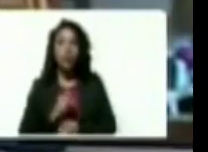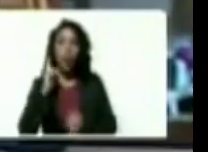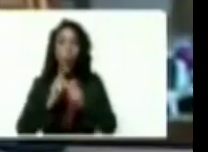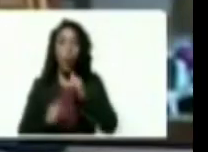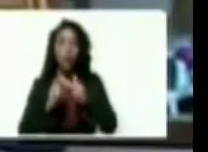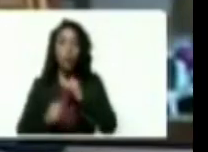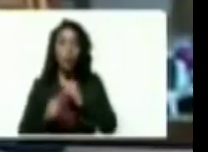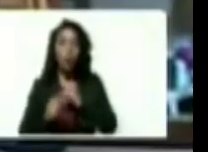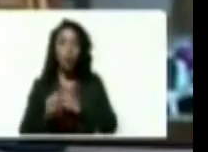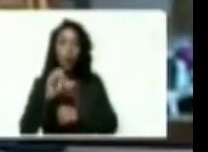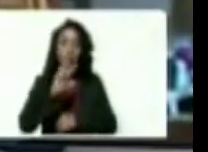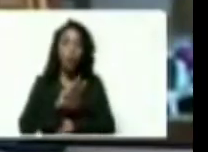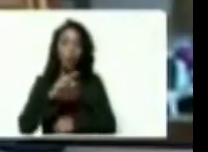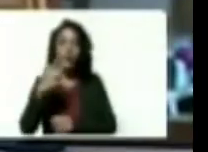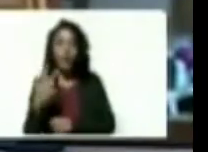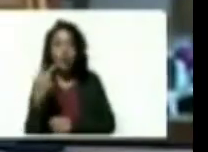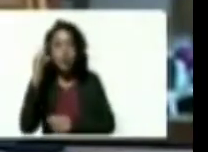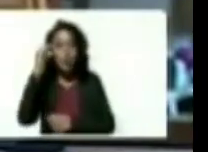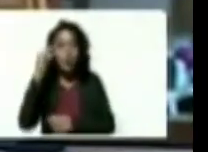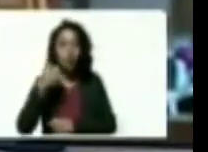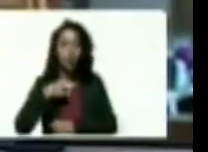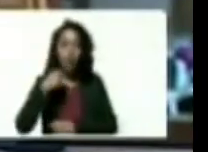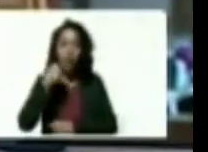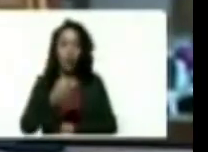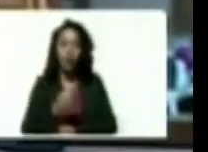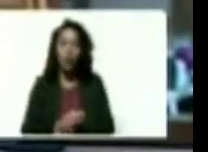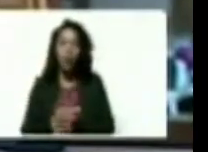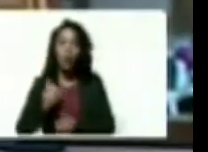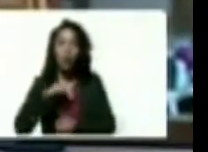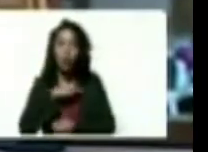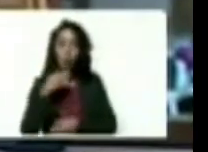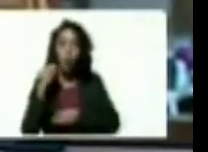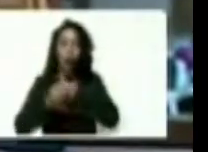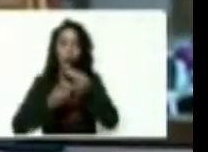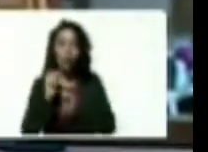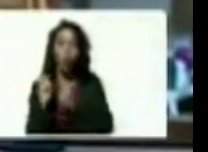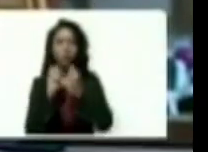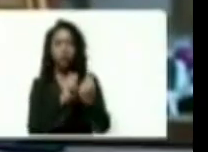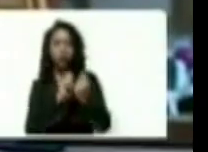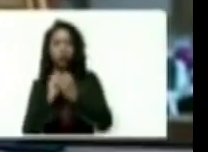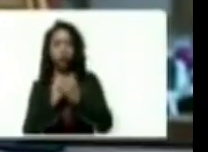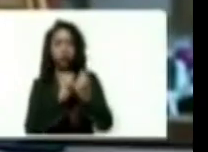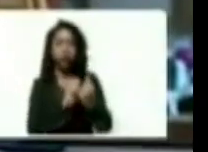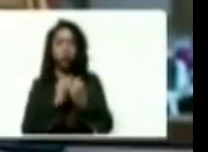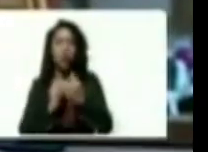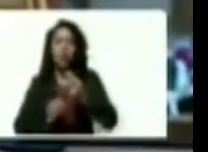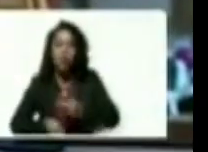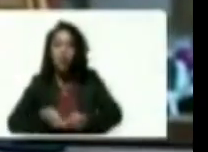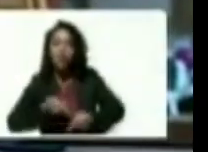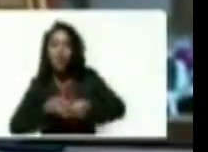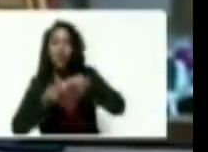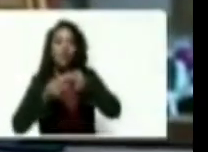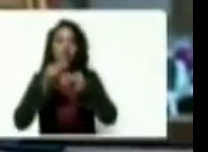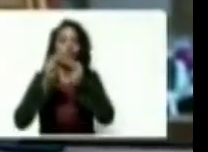días, como digo, hemos tenido unos debates, unos intercambios constructivos